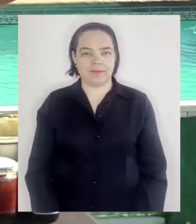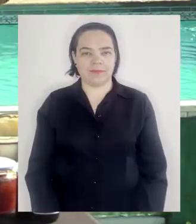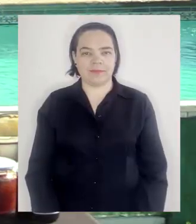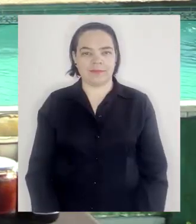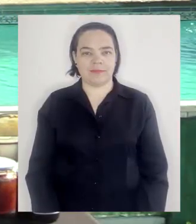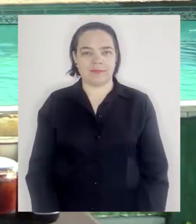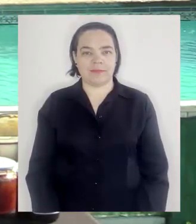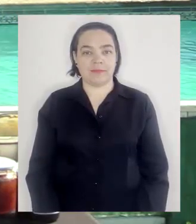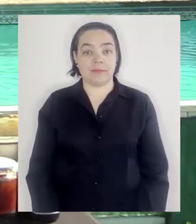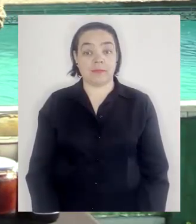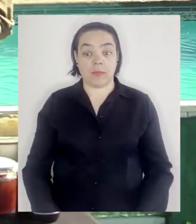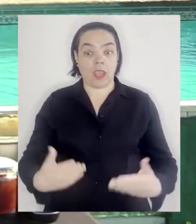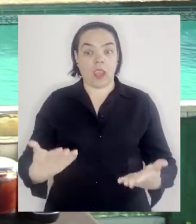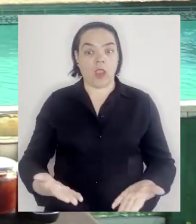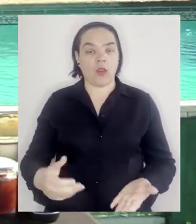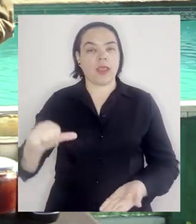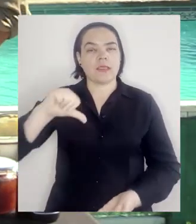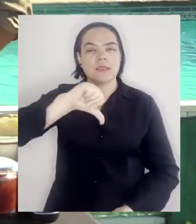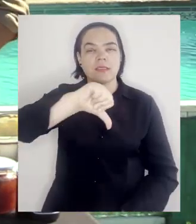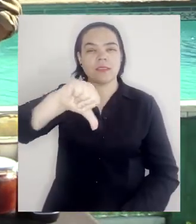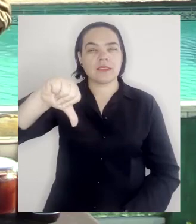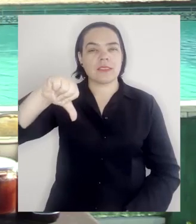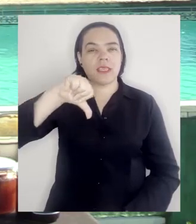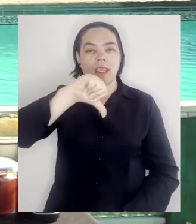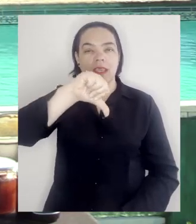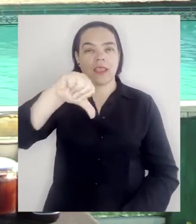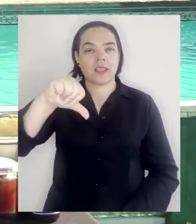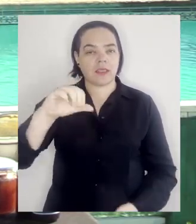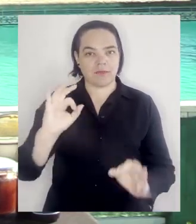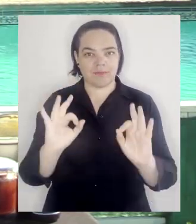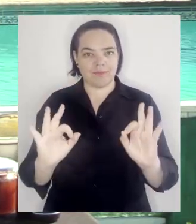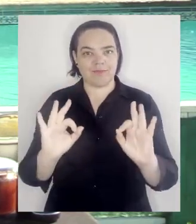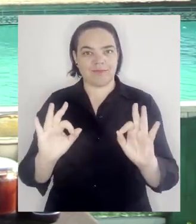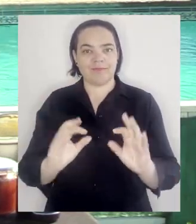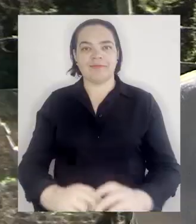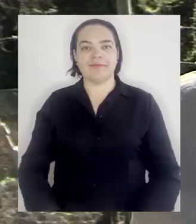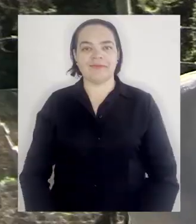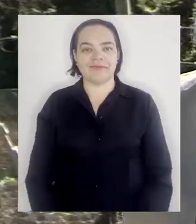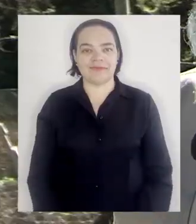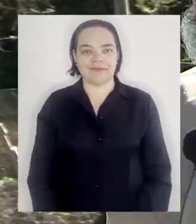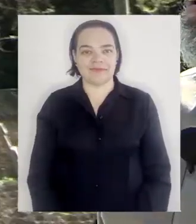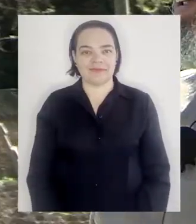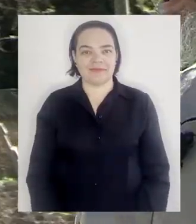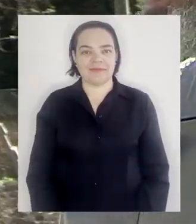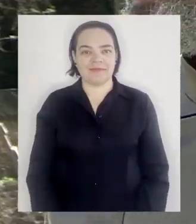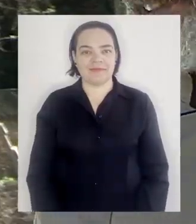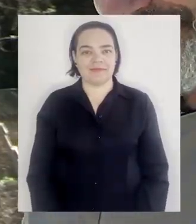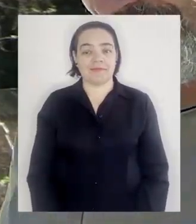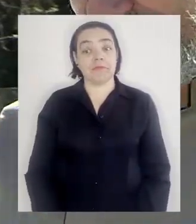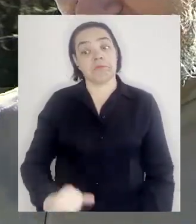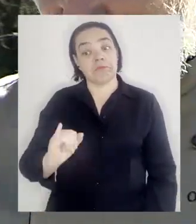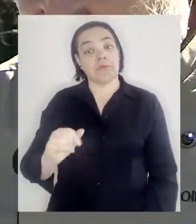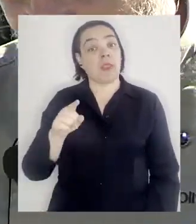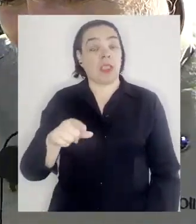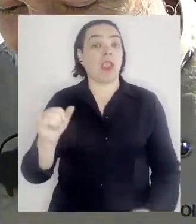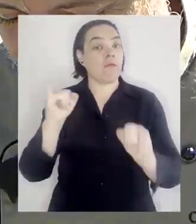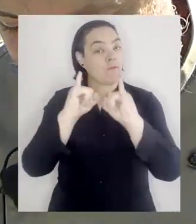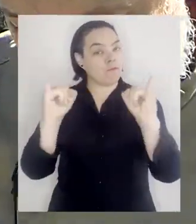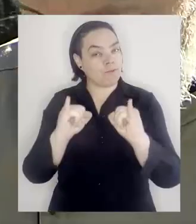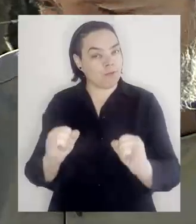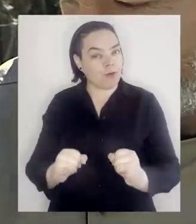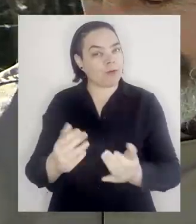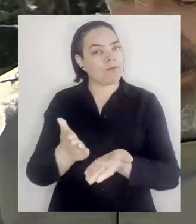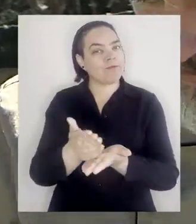yo tomo aceite normal. Bien, pues si así son la forma o la técnica de poder hacer las cosas